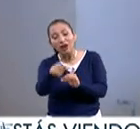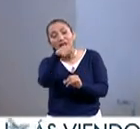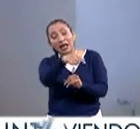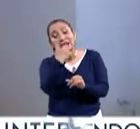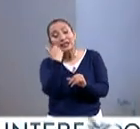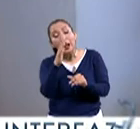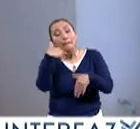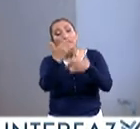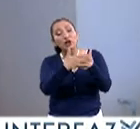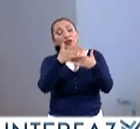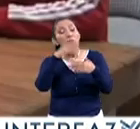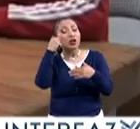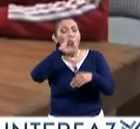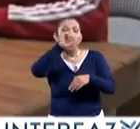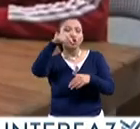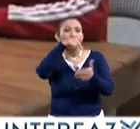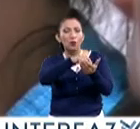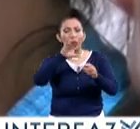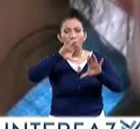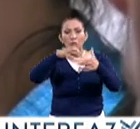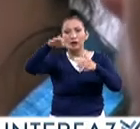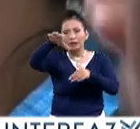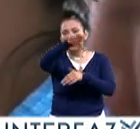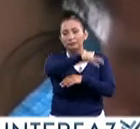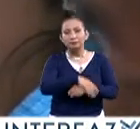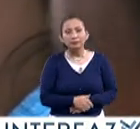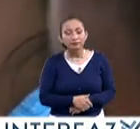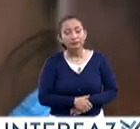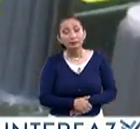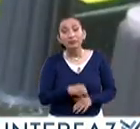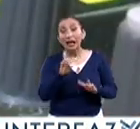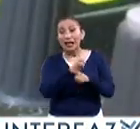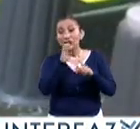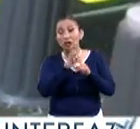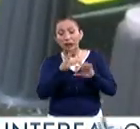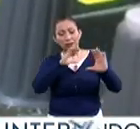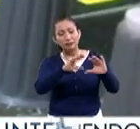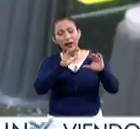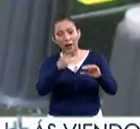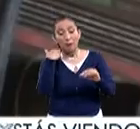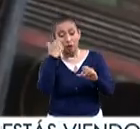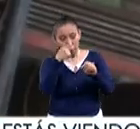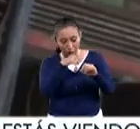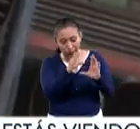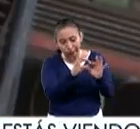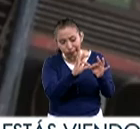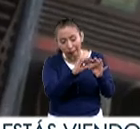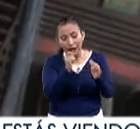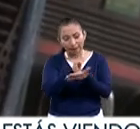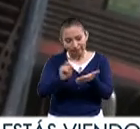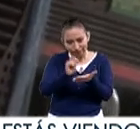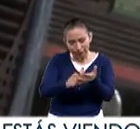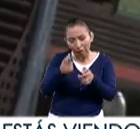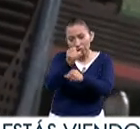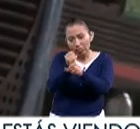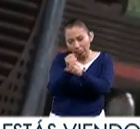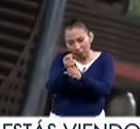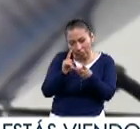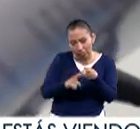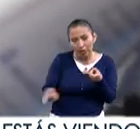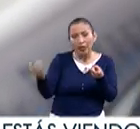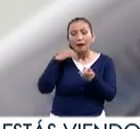quienes operarían la radio en otras comunidades. Así, se capacitó a los voluntarios en redacción,